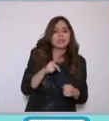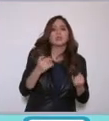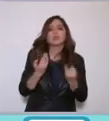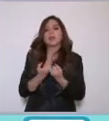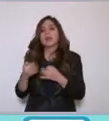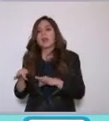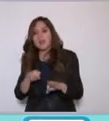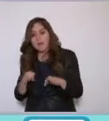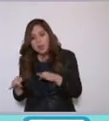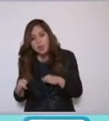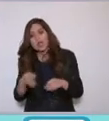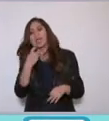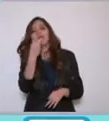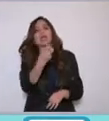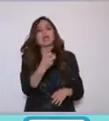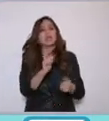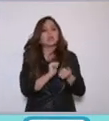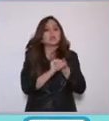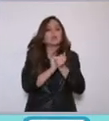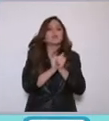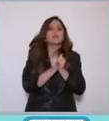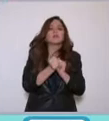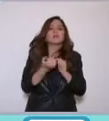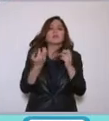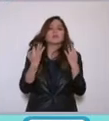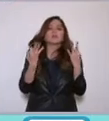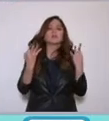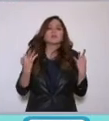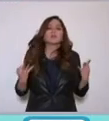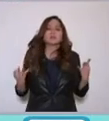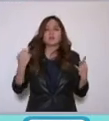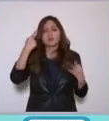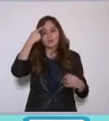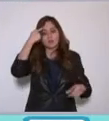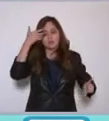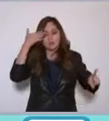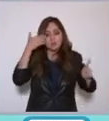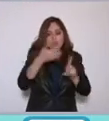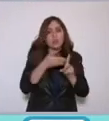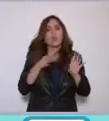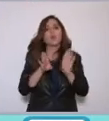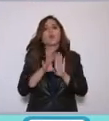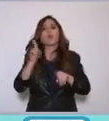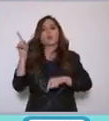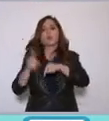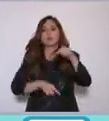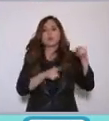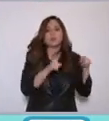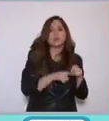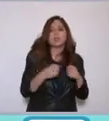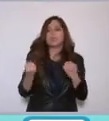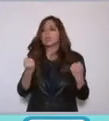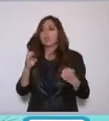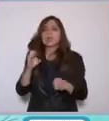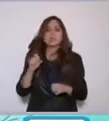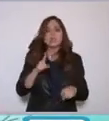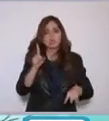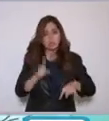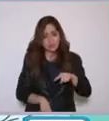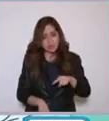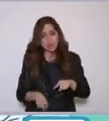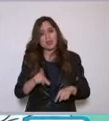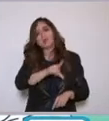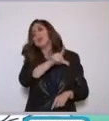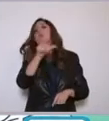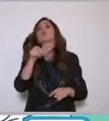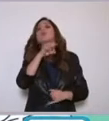Sí, sí, Entonces, sí. esta les va a permitir recuperar concentración a través de deshacerse un poco de estrés. Y finalmente,